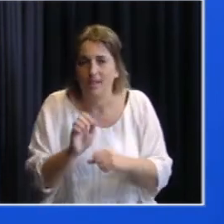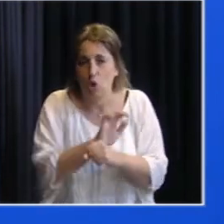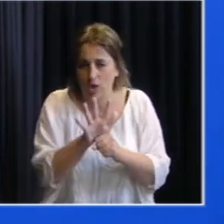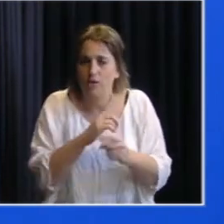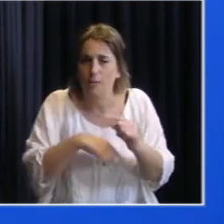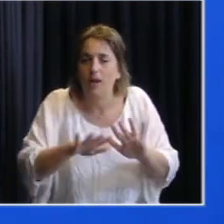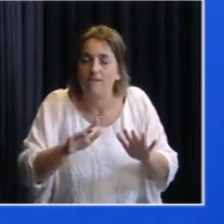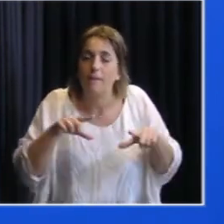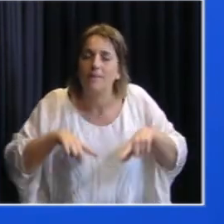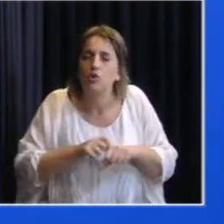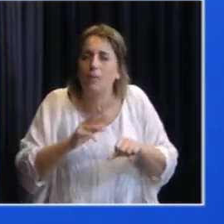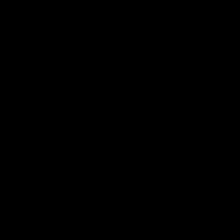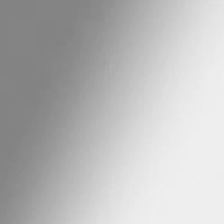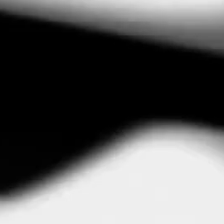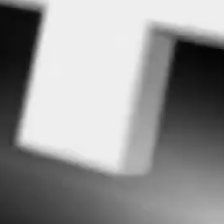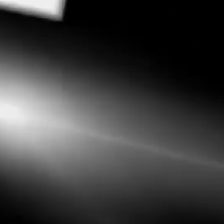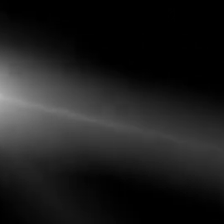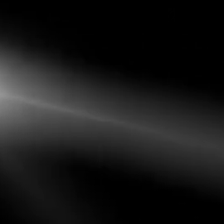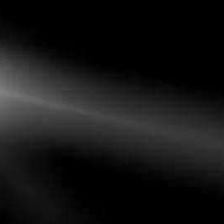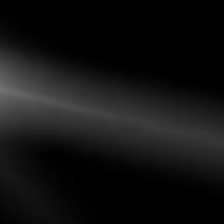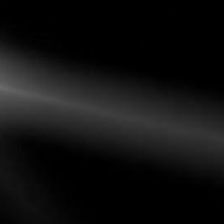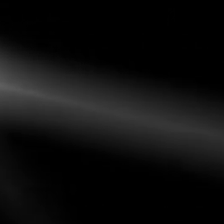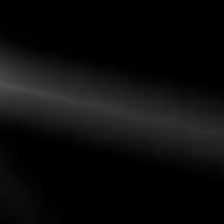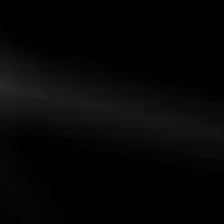seguramente el ministro los va a contestar mejor que yo